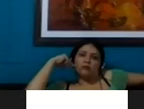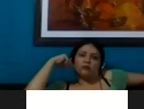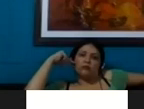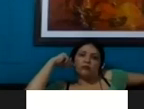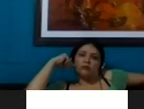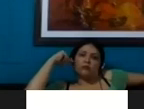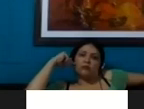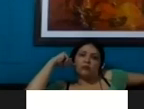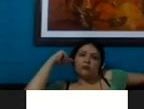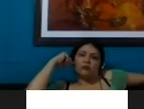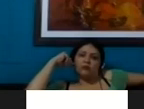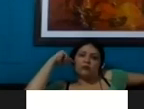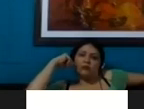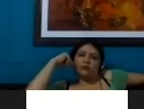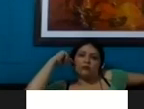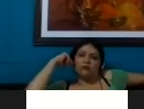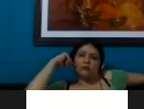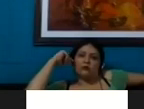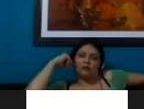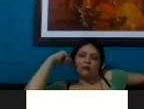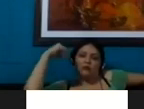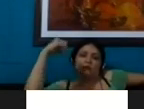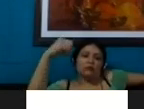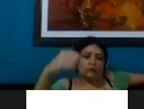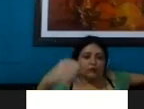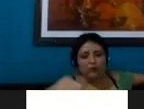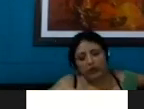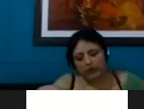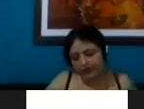al WhatsApp. Entonces voy a volver a mandar